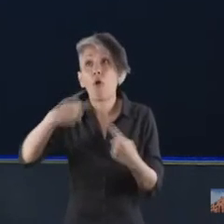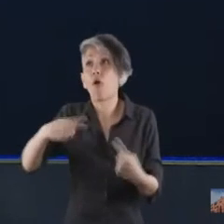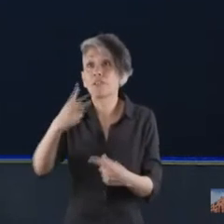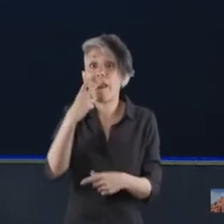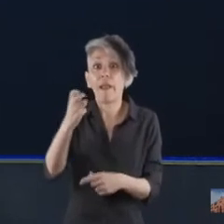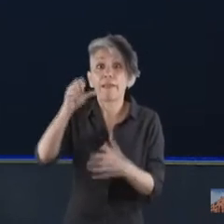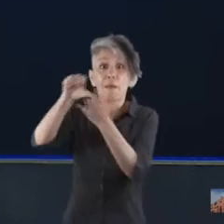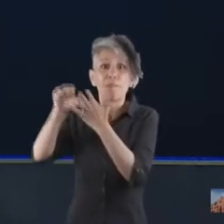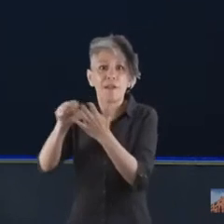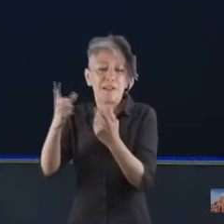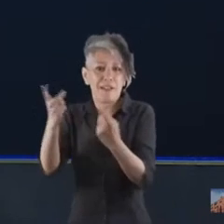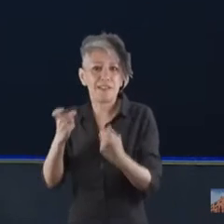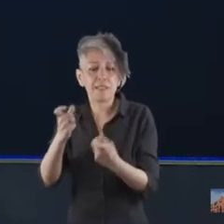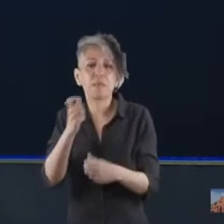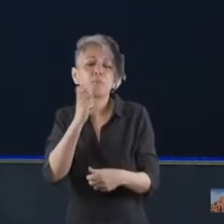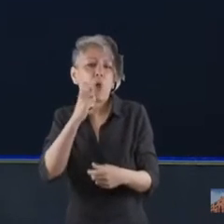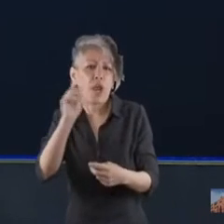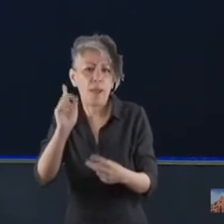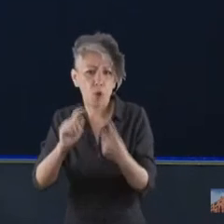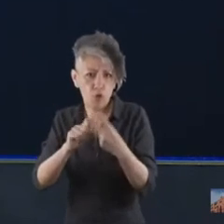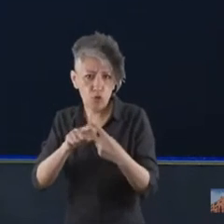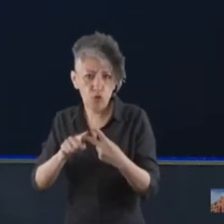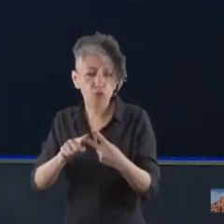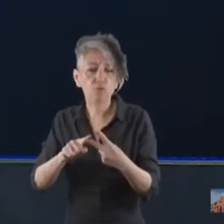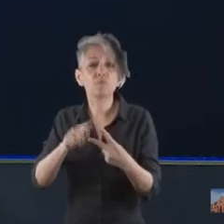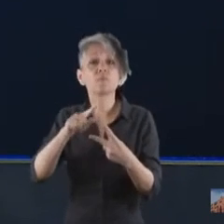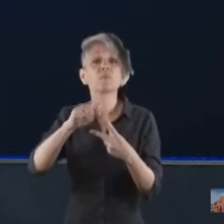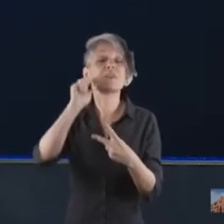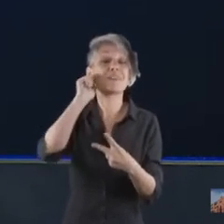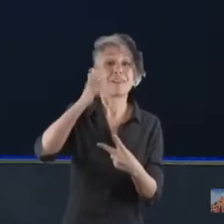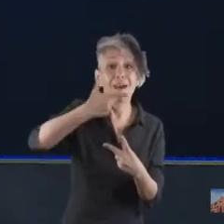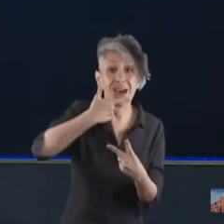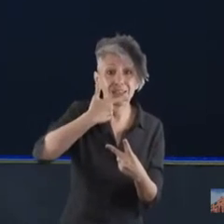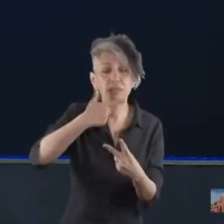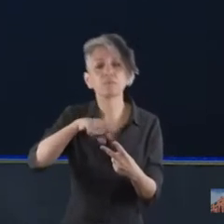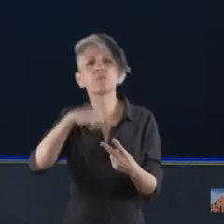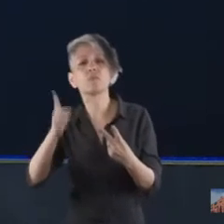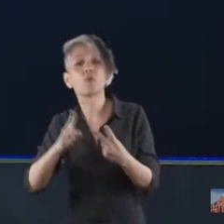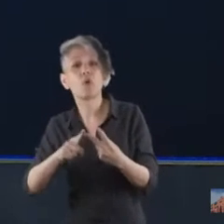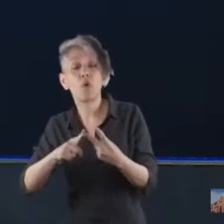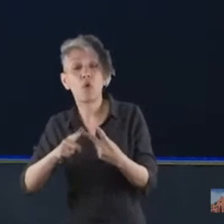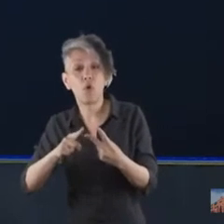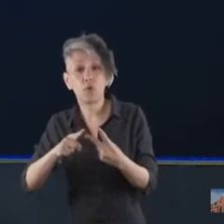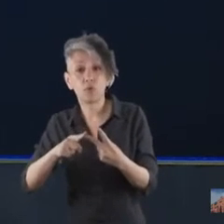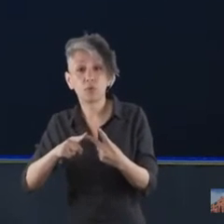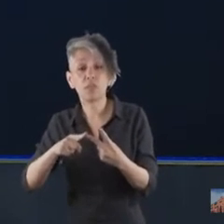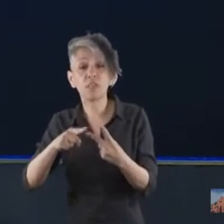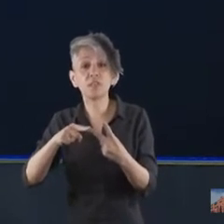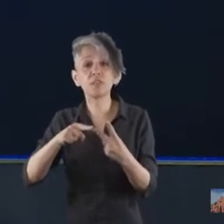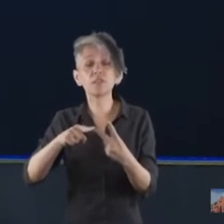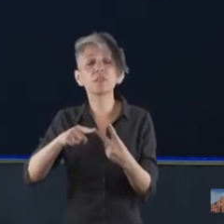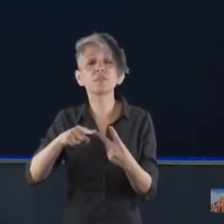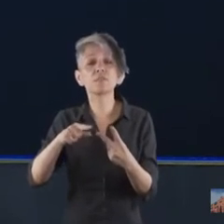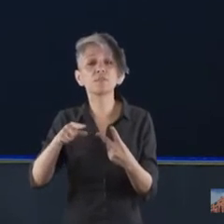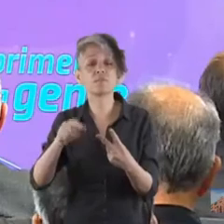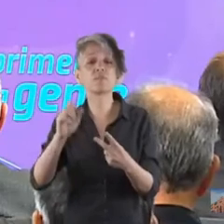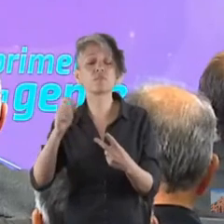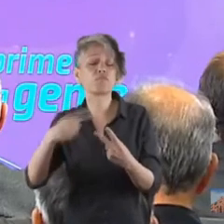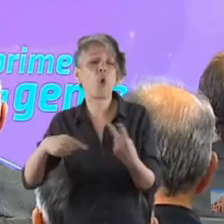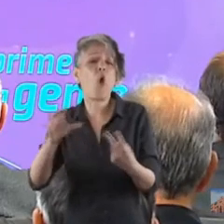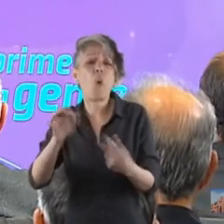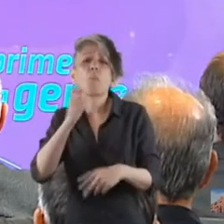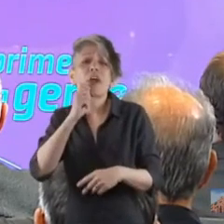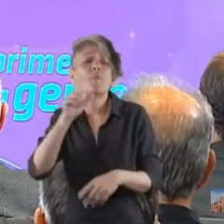solo poner dos ejemplos en la segunda es el gas y la cuarta en yale oil o en el litio que nos